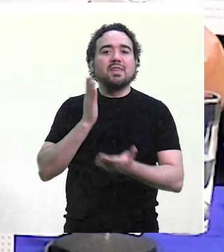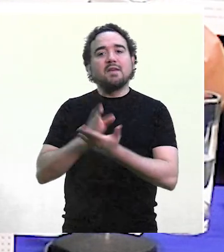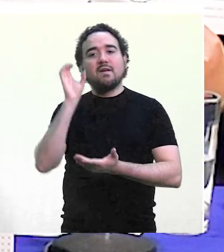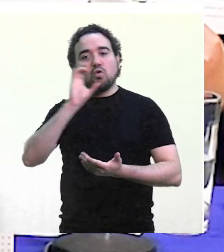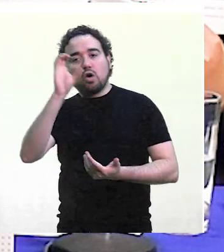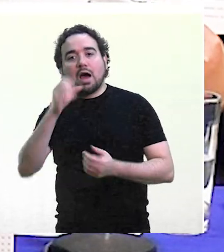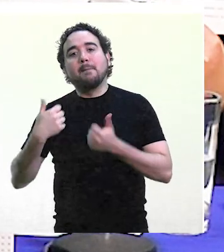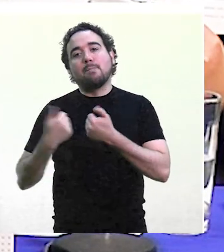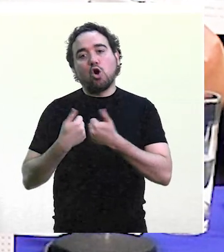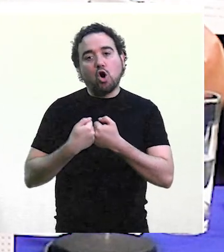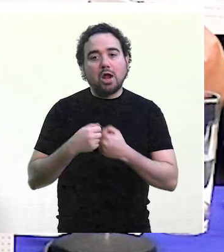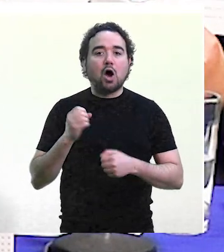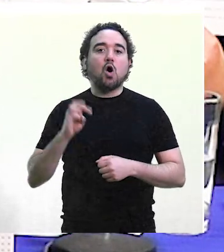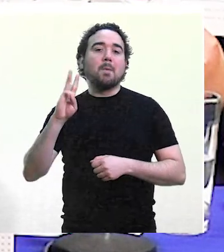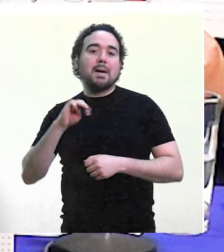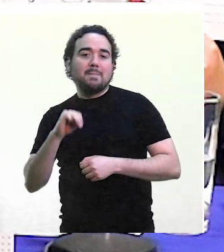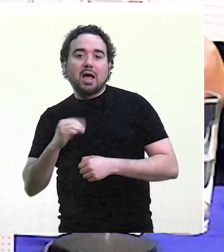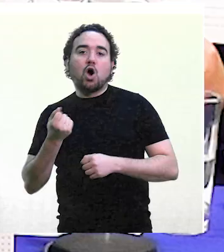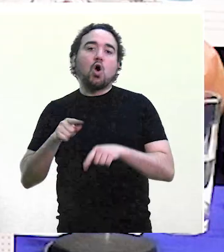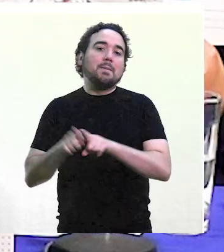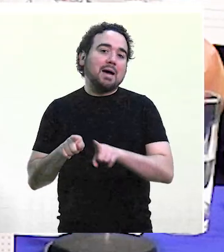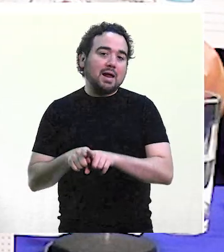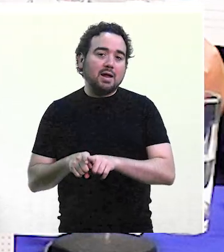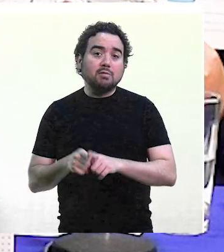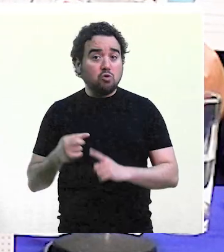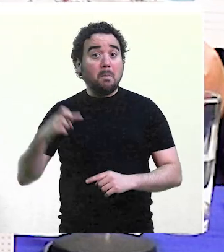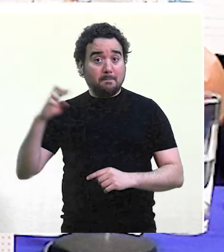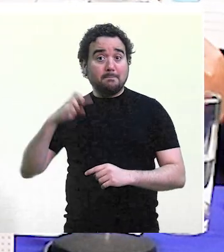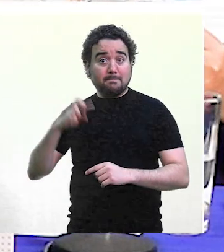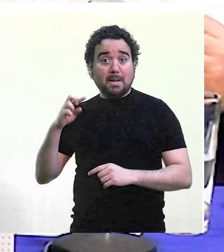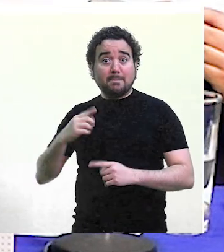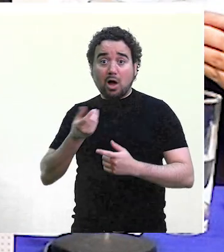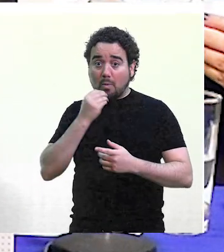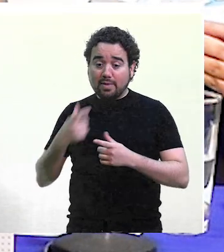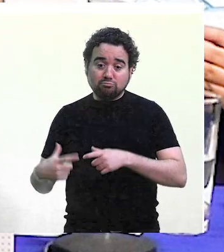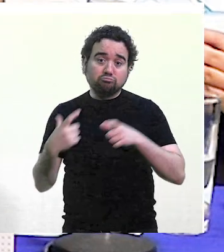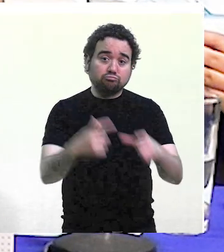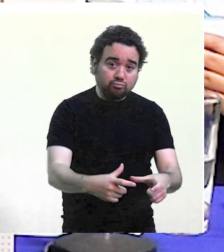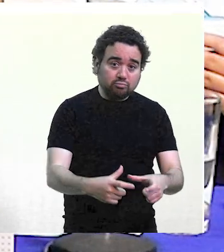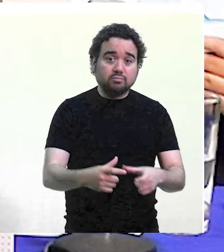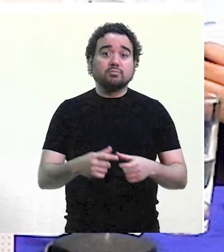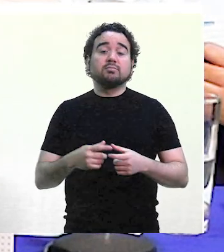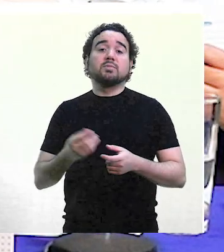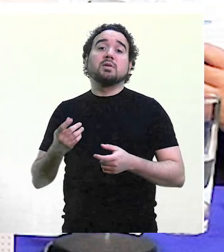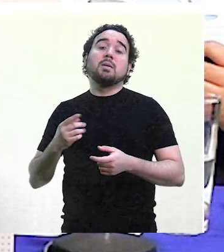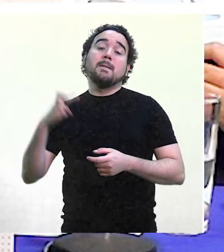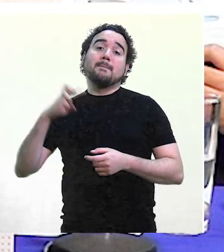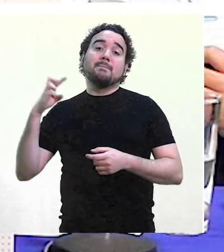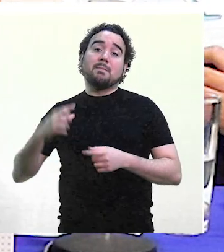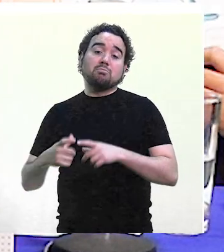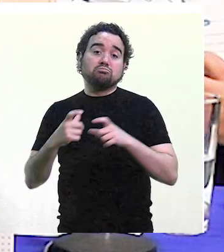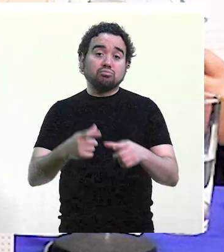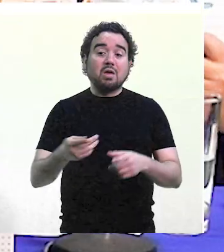tienen que buscar a una polola o a la mamá o a la hermana, y acá no, el papá, y dice, el papá le sirve la comida. Y